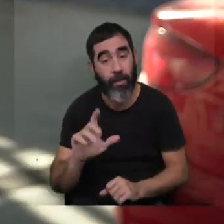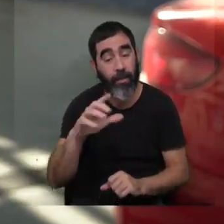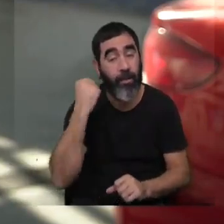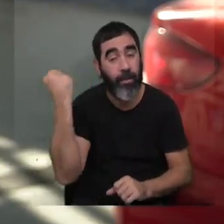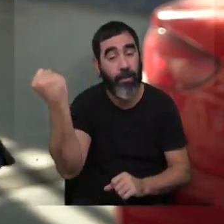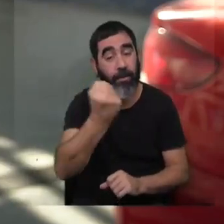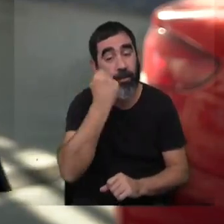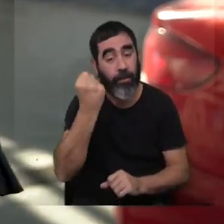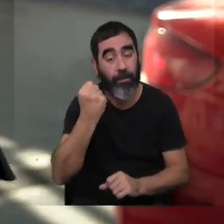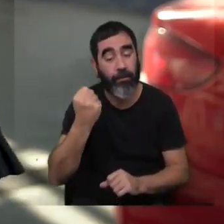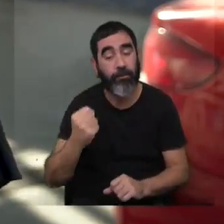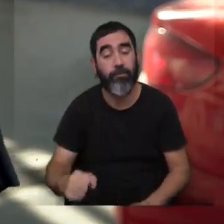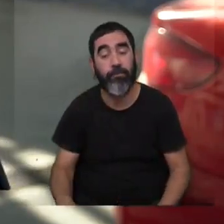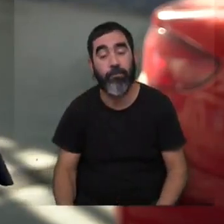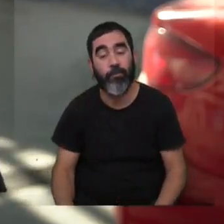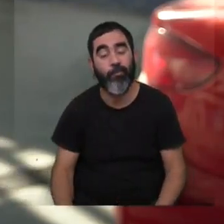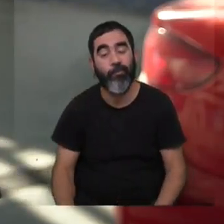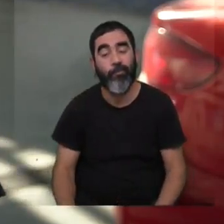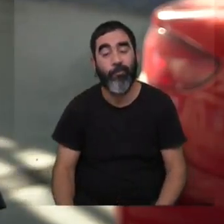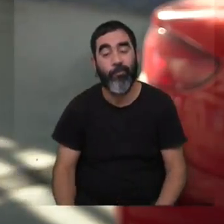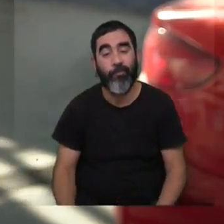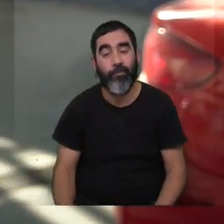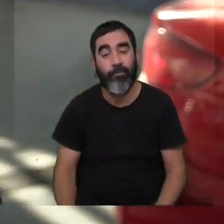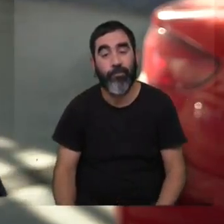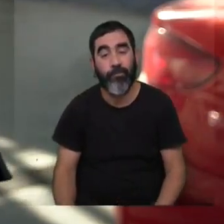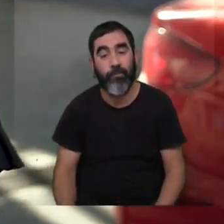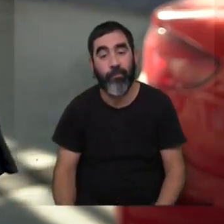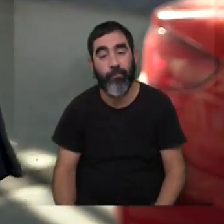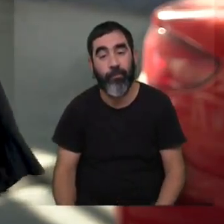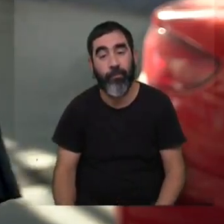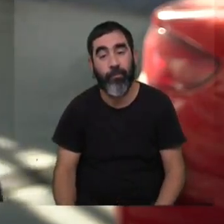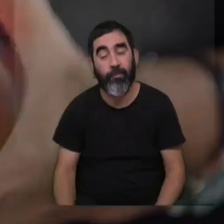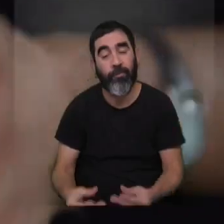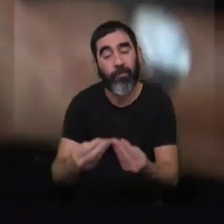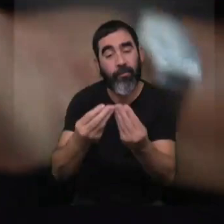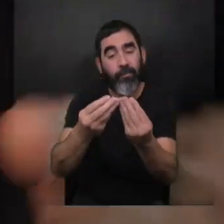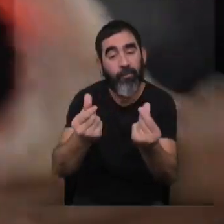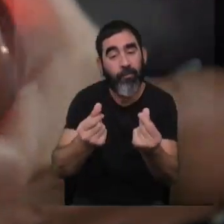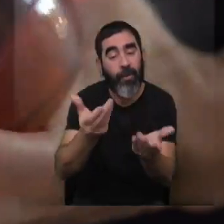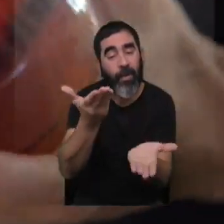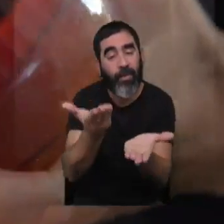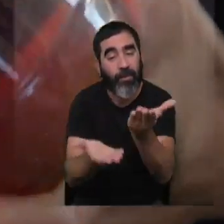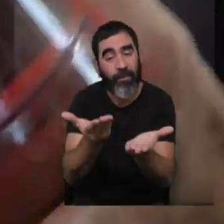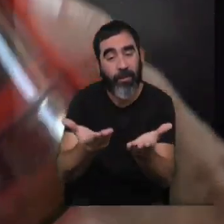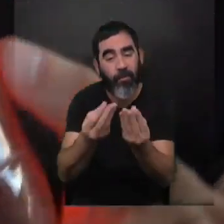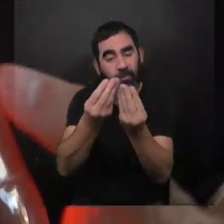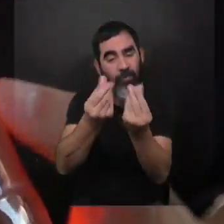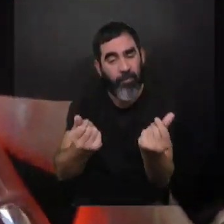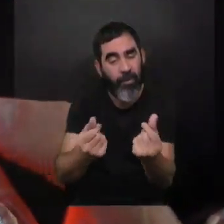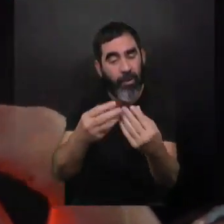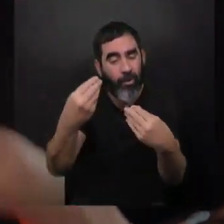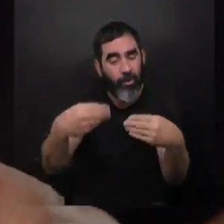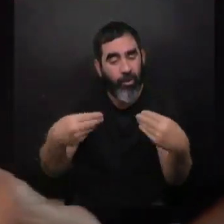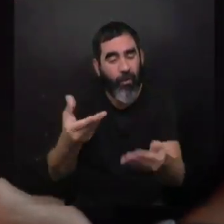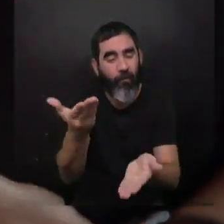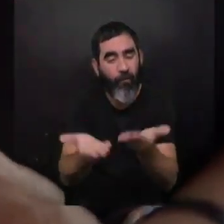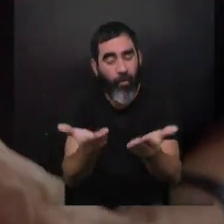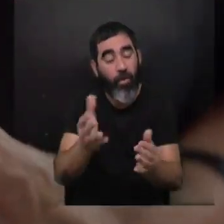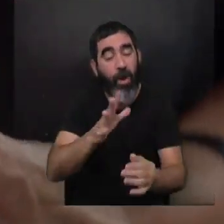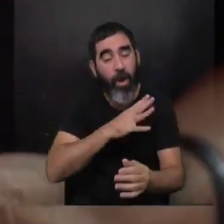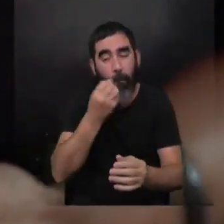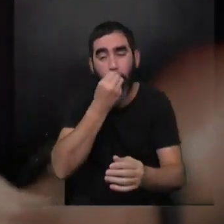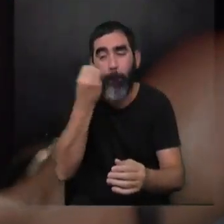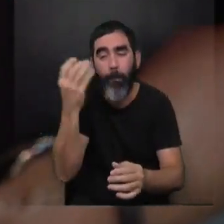importantes o de sus propiedades más importantes es la viscosidad y la densidad. Menos viscosos y los menos densos tienen